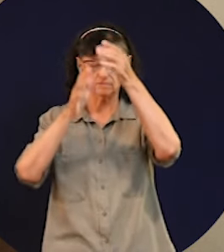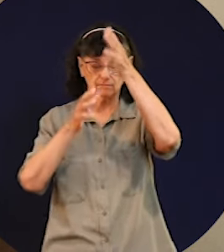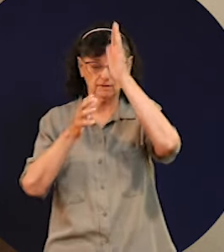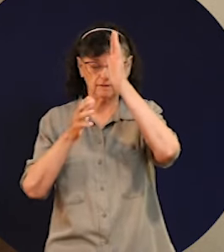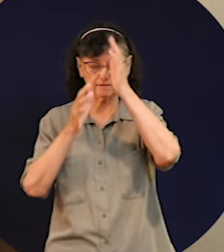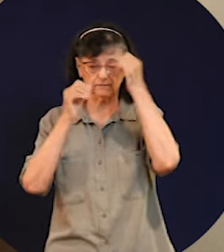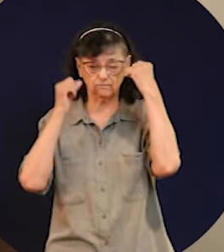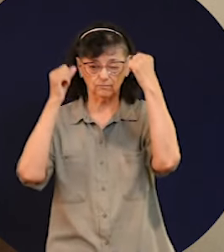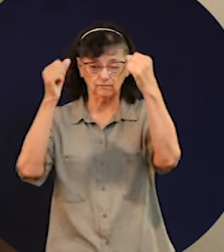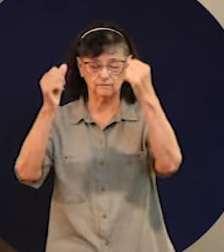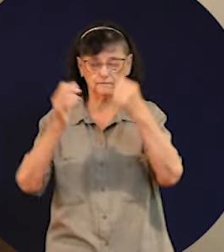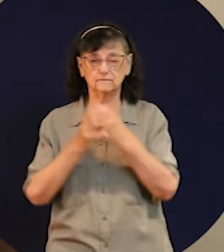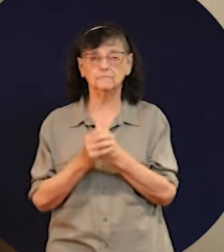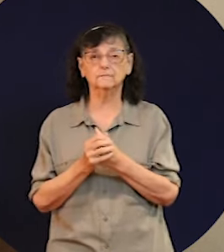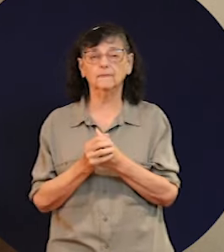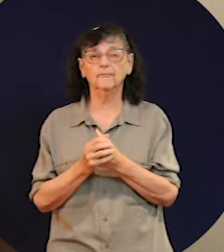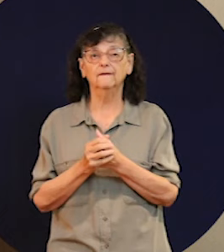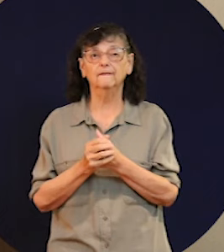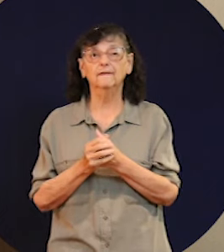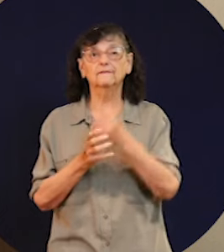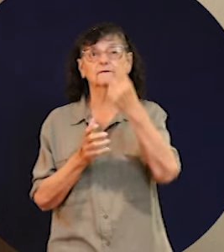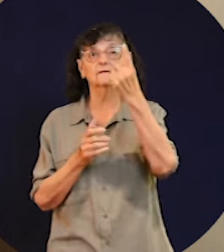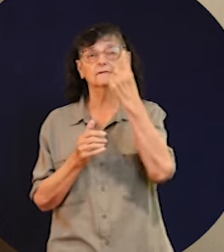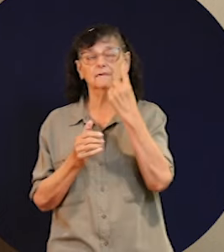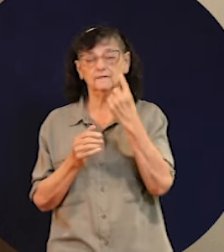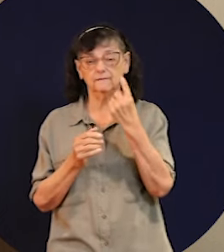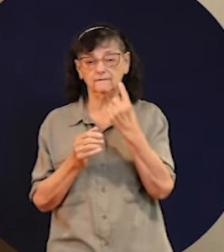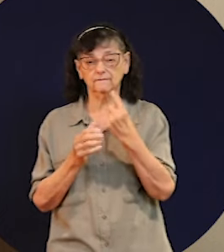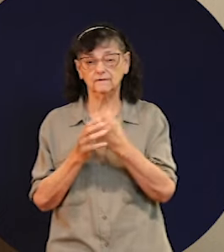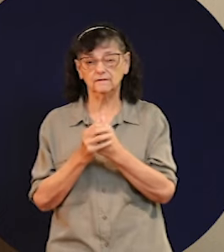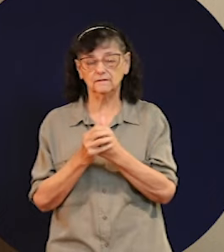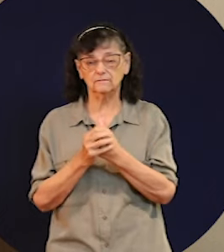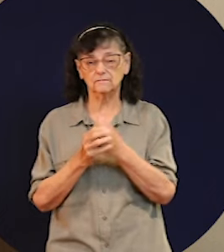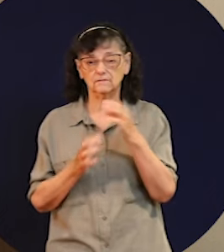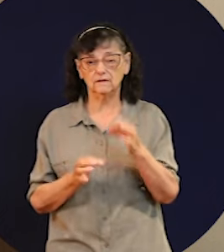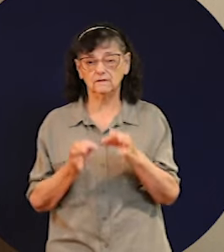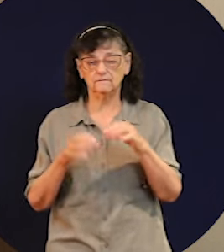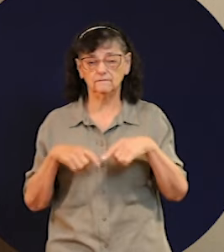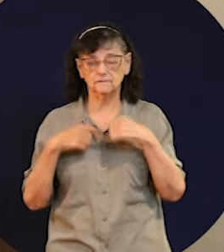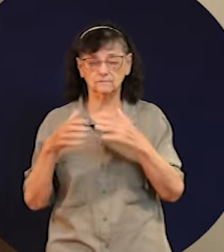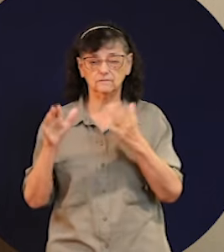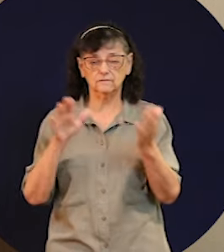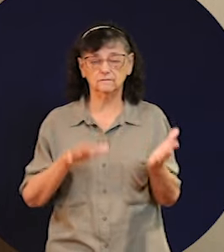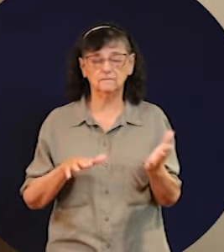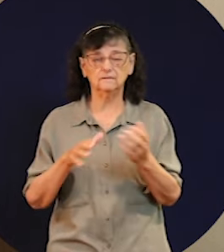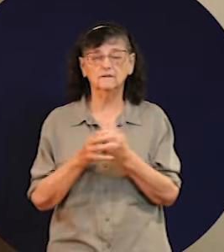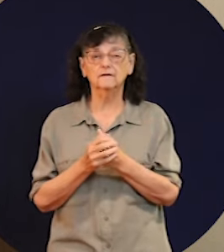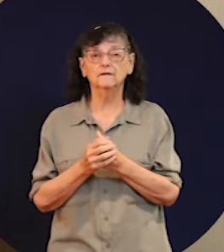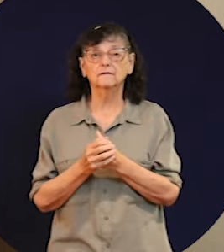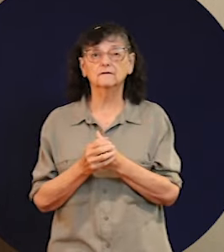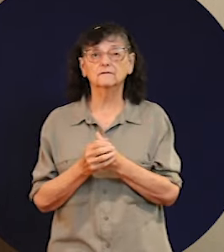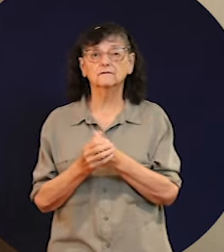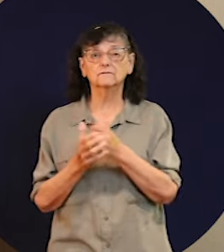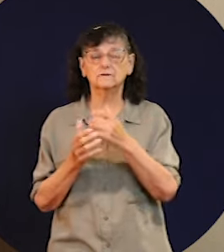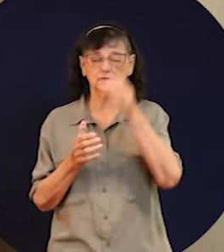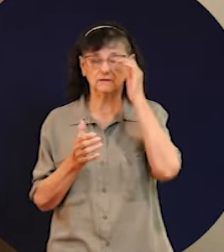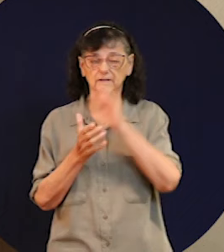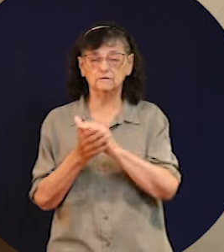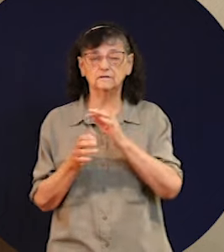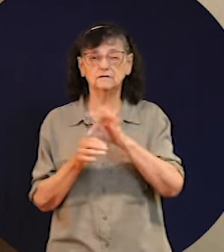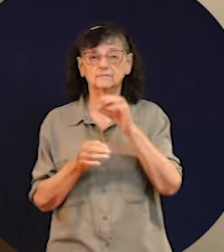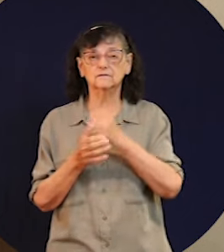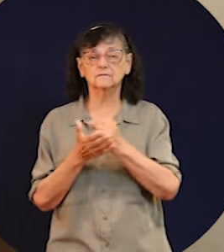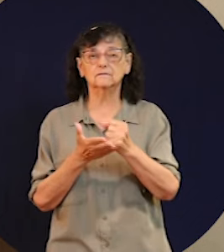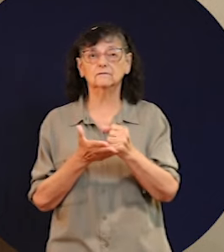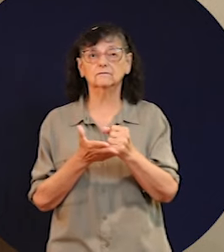Dios, Padre Todopoderoso. Desde ahí ha de venir a juzgar a vivos y muertos. Creo en el